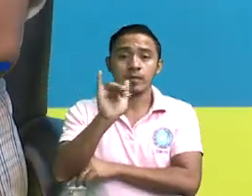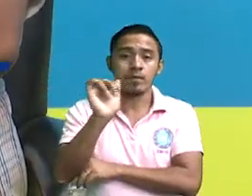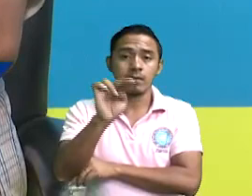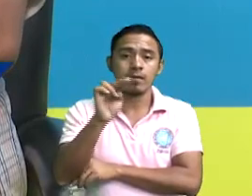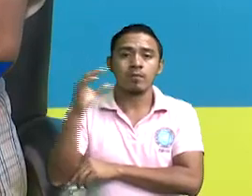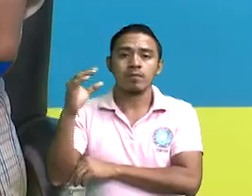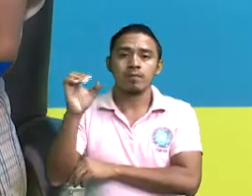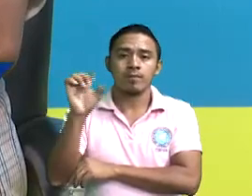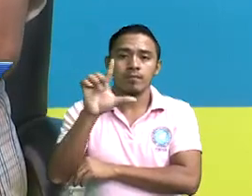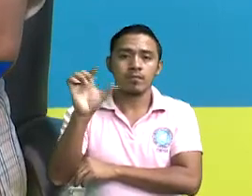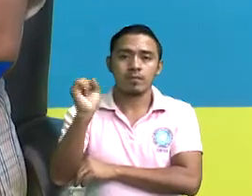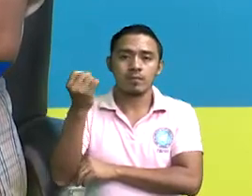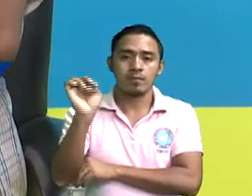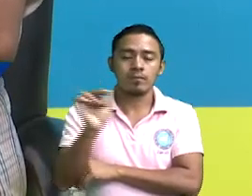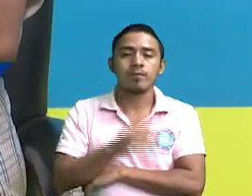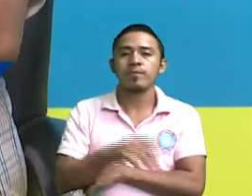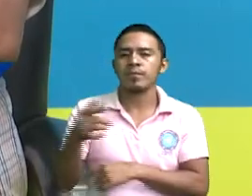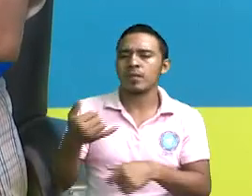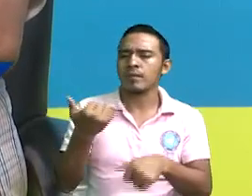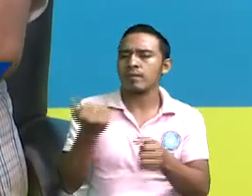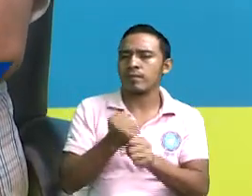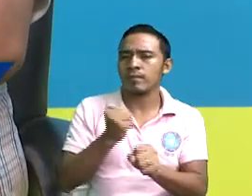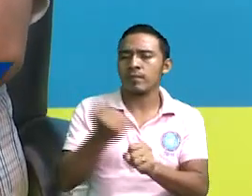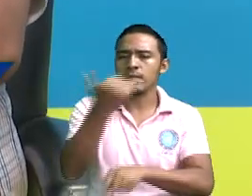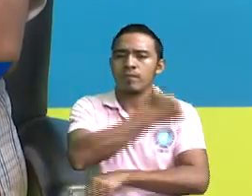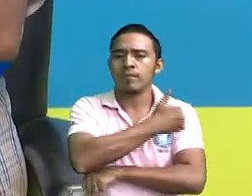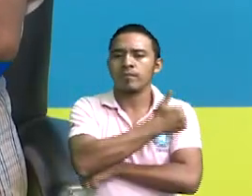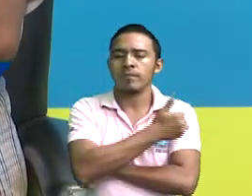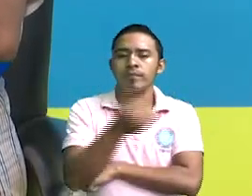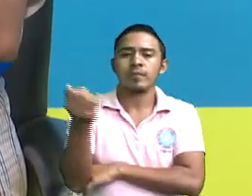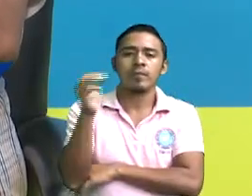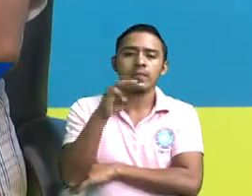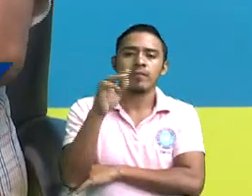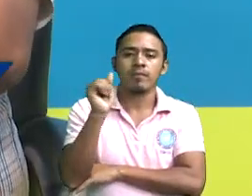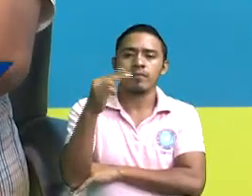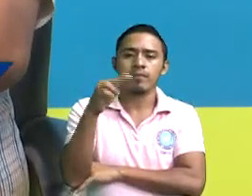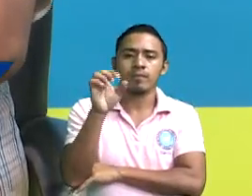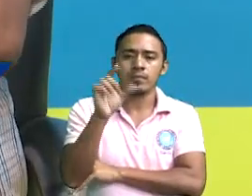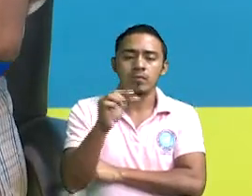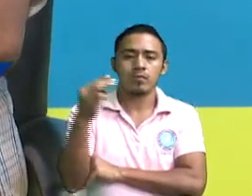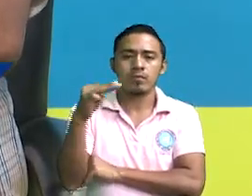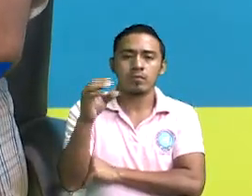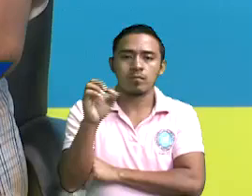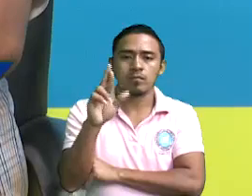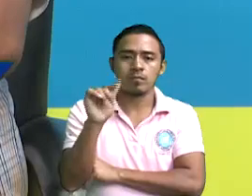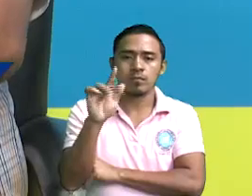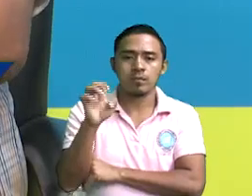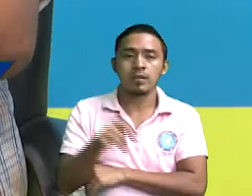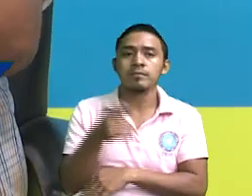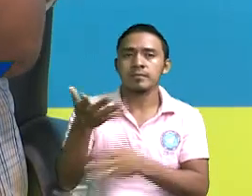Manolo Morales sobre las enfermedades neuromusculares, pero él ya ha definido